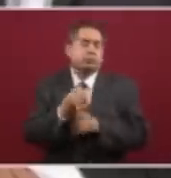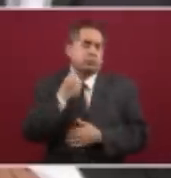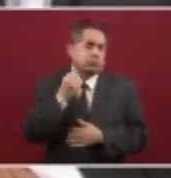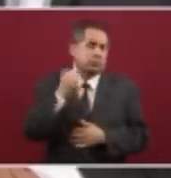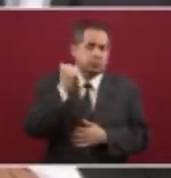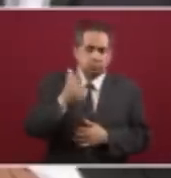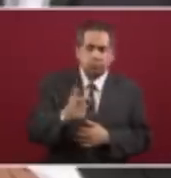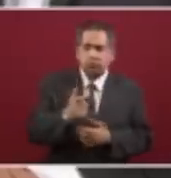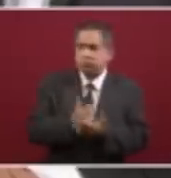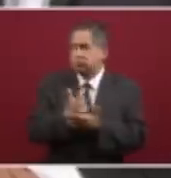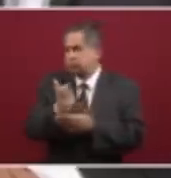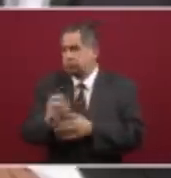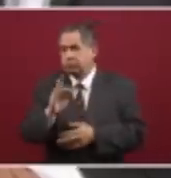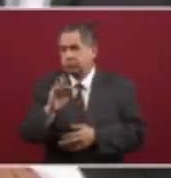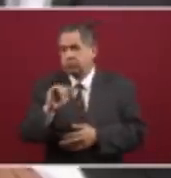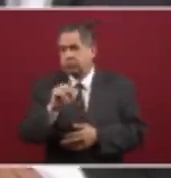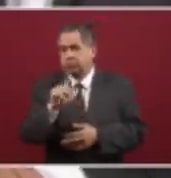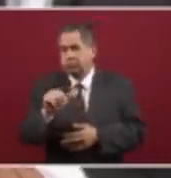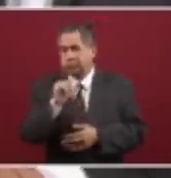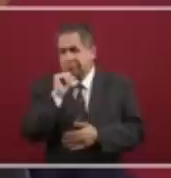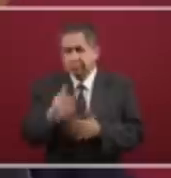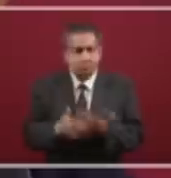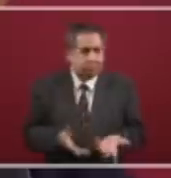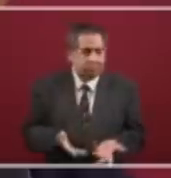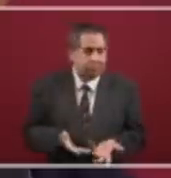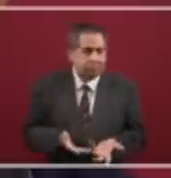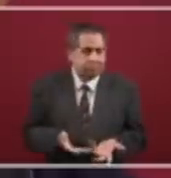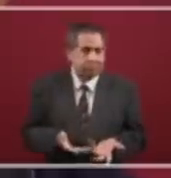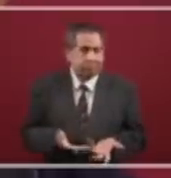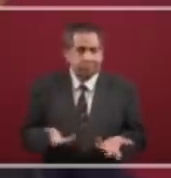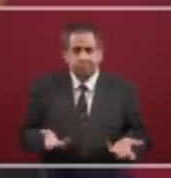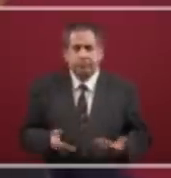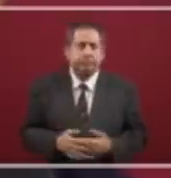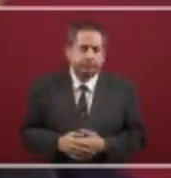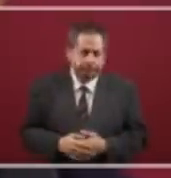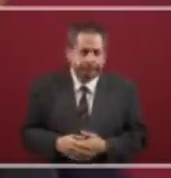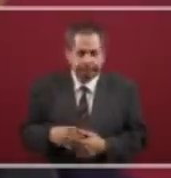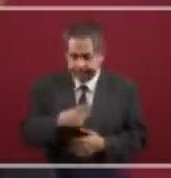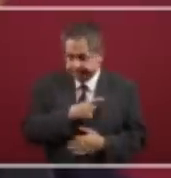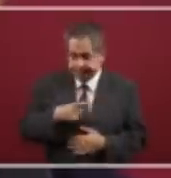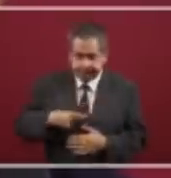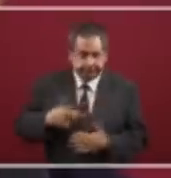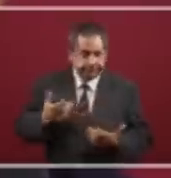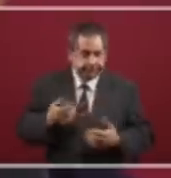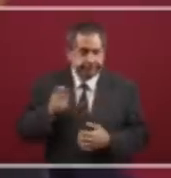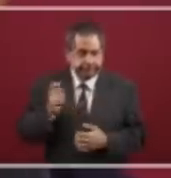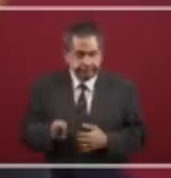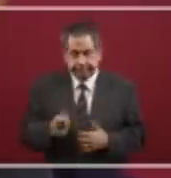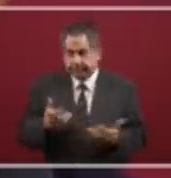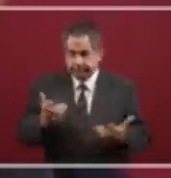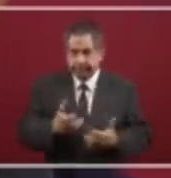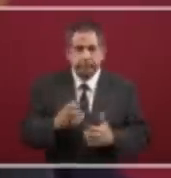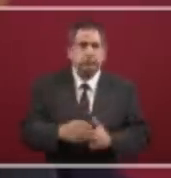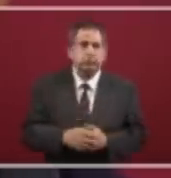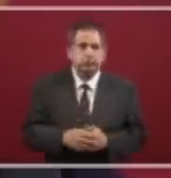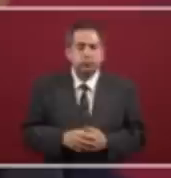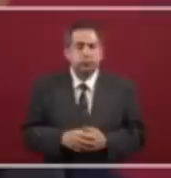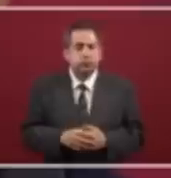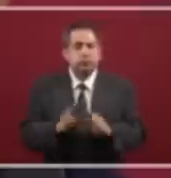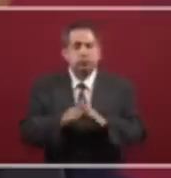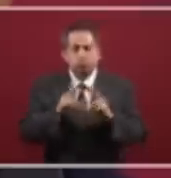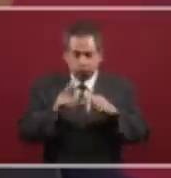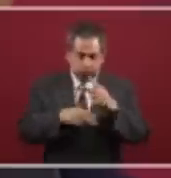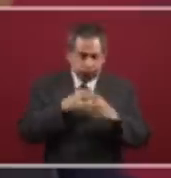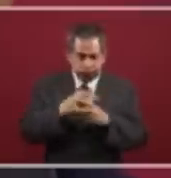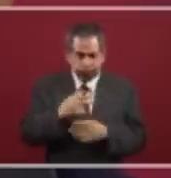y sus fianzas entonces tenemos que hacer una revisión